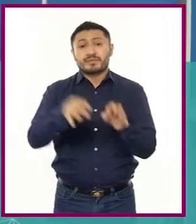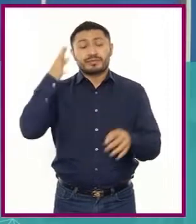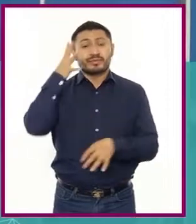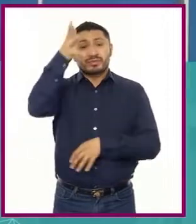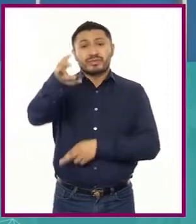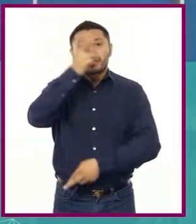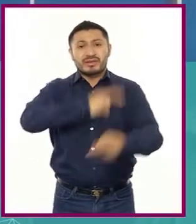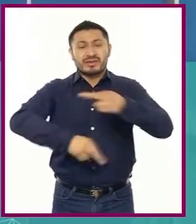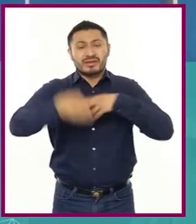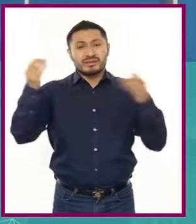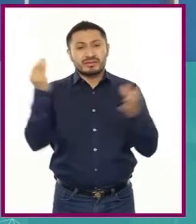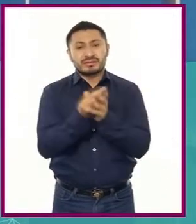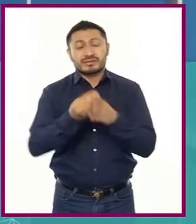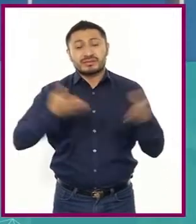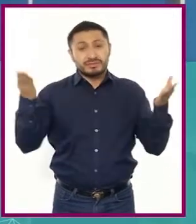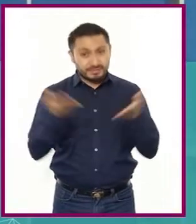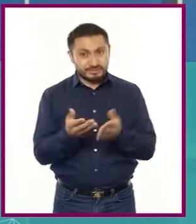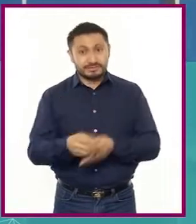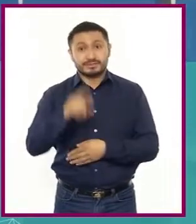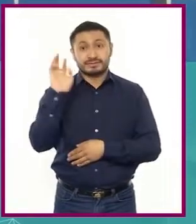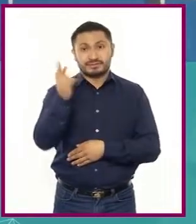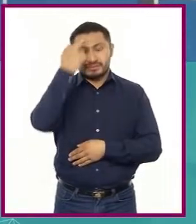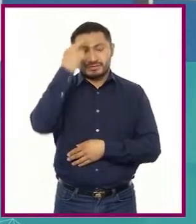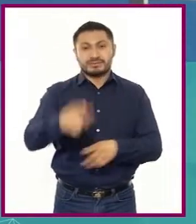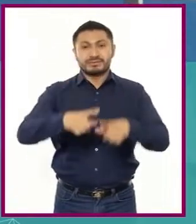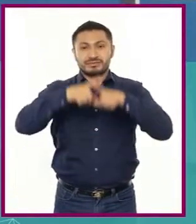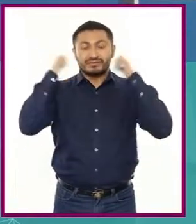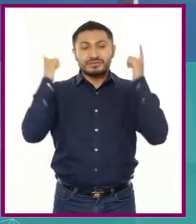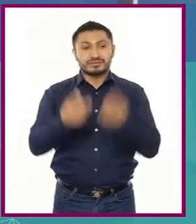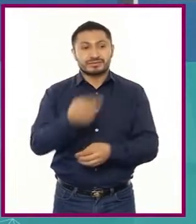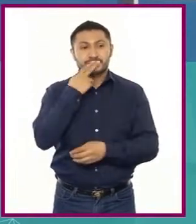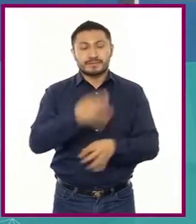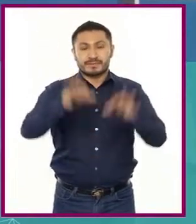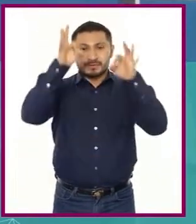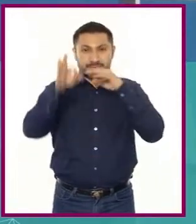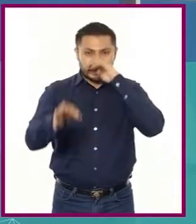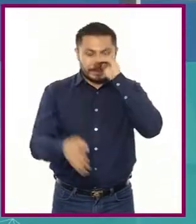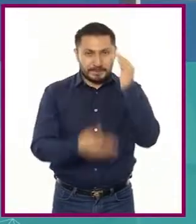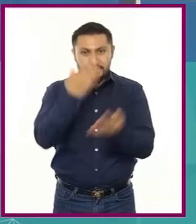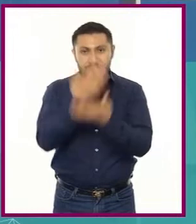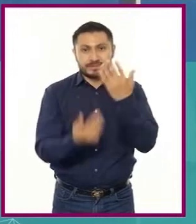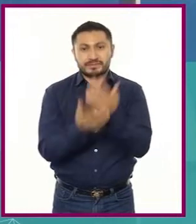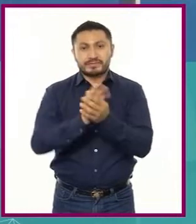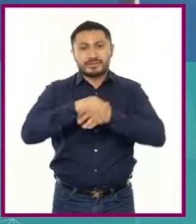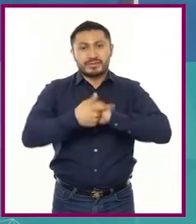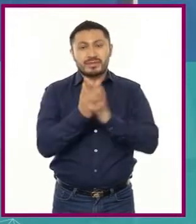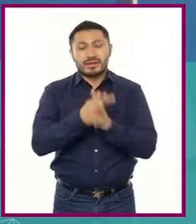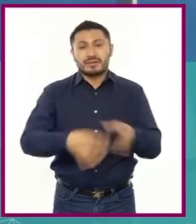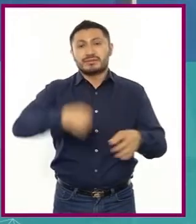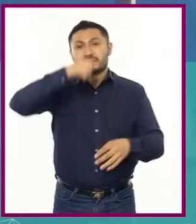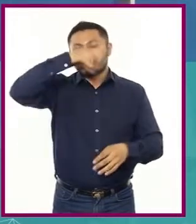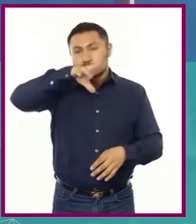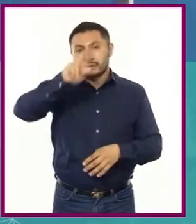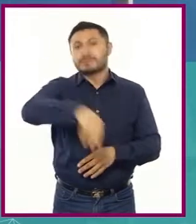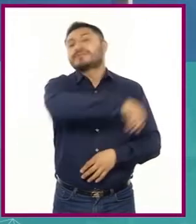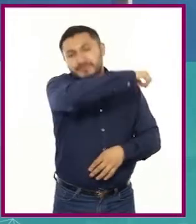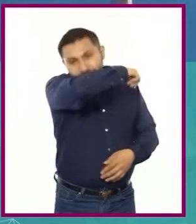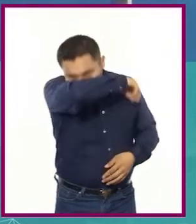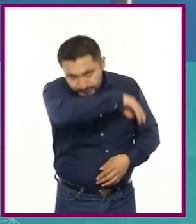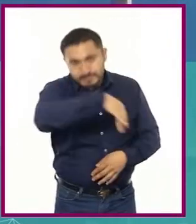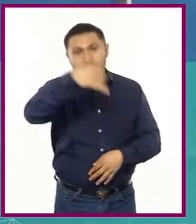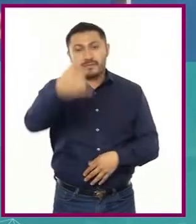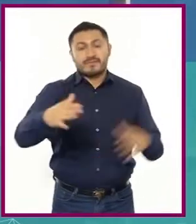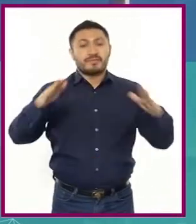aulas. No olviden que el uso del cubrebocas, el lavado frecuente de manos, el estornudo de etiqueta, quedarse en casa